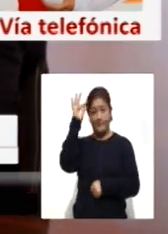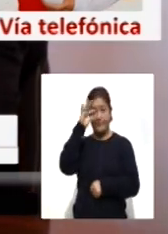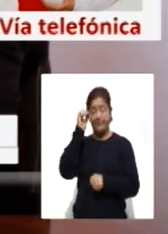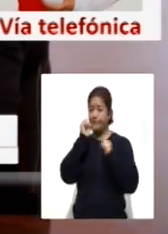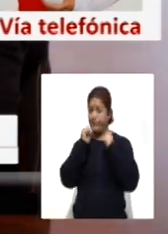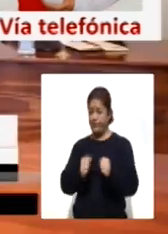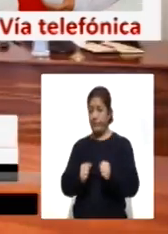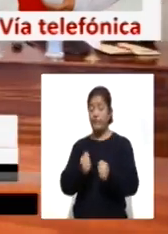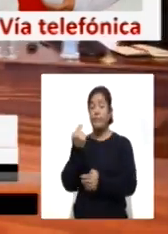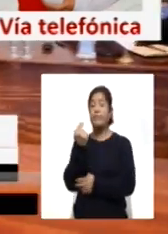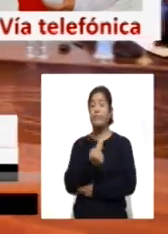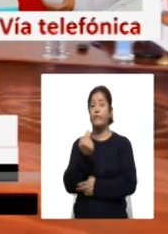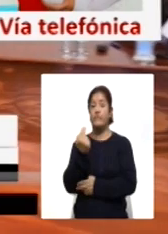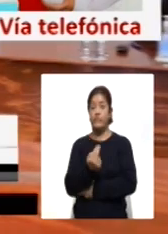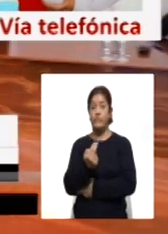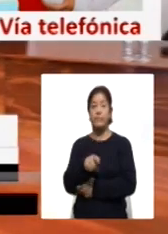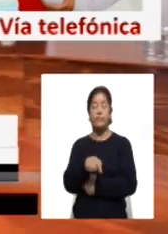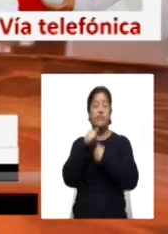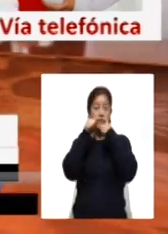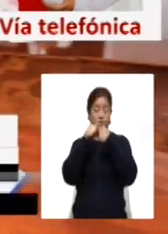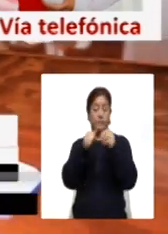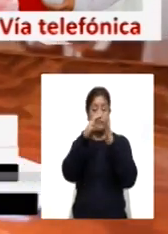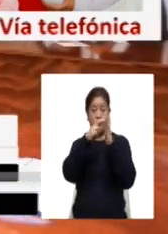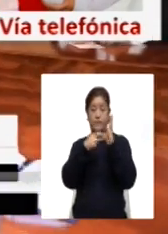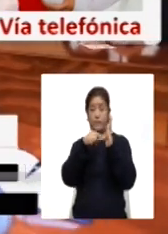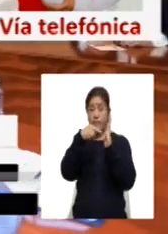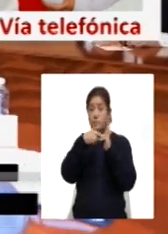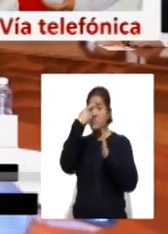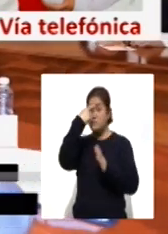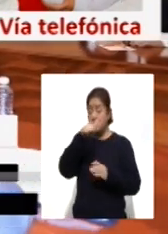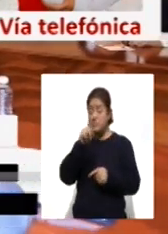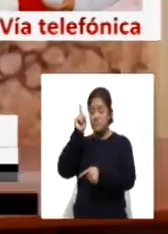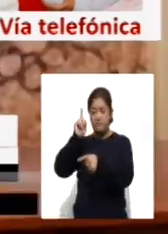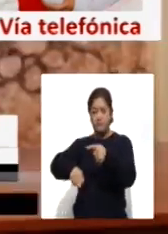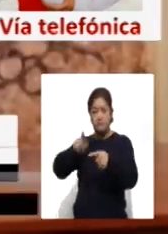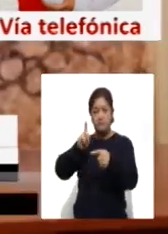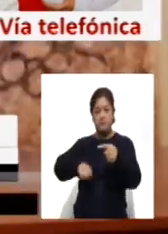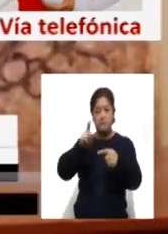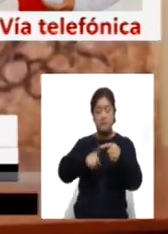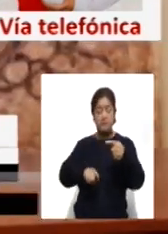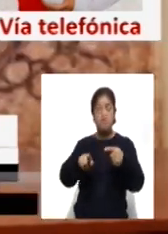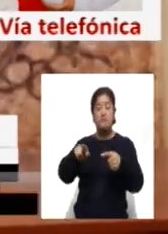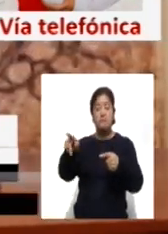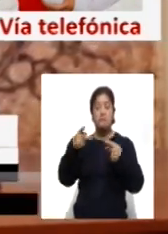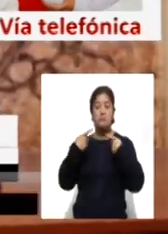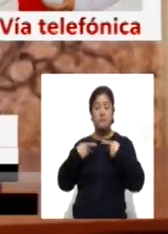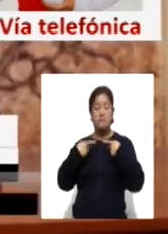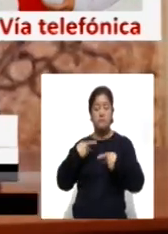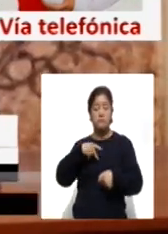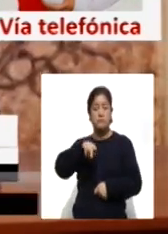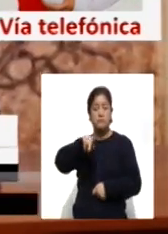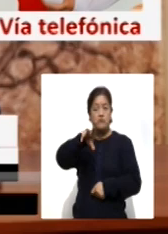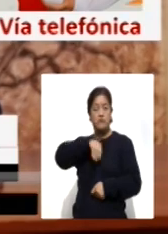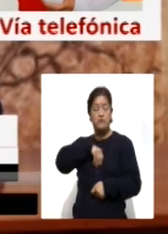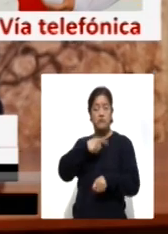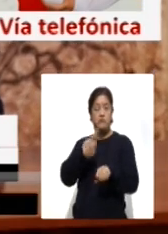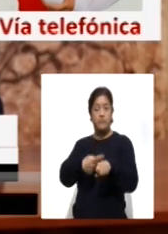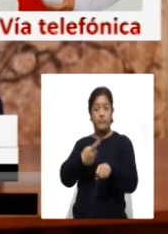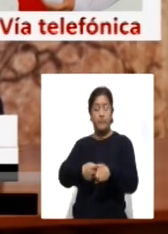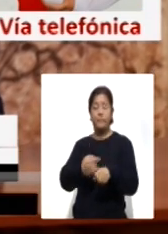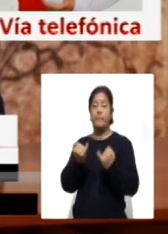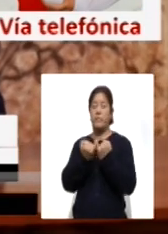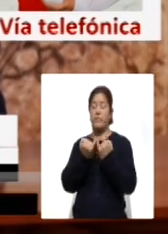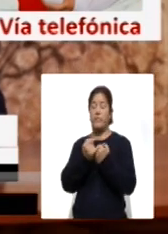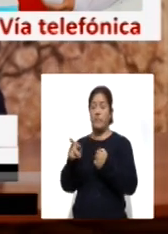que es necesario tomar estas medidas para disminuir la posibilidad de que más personas se enfermen, además de asegurar que el